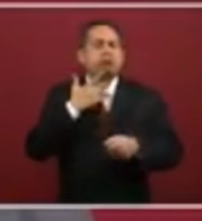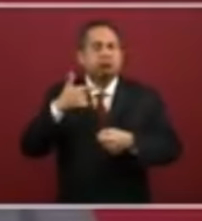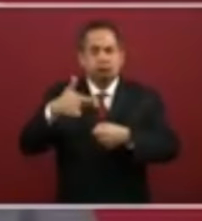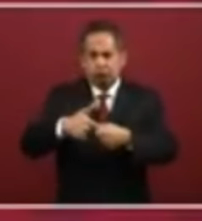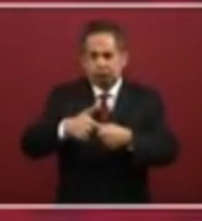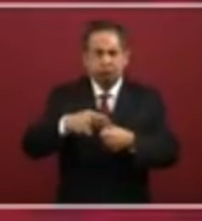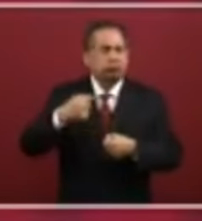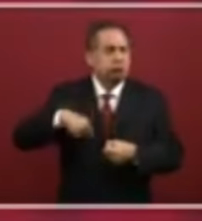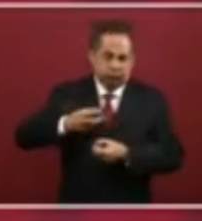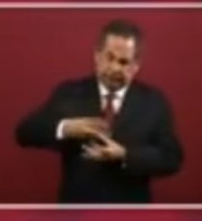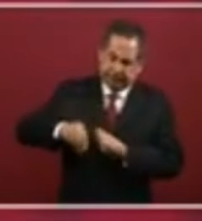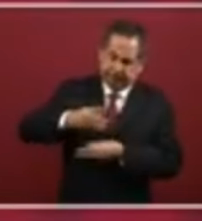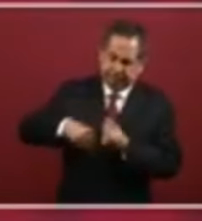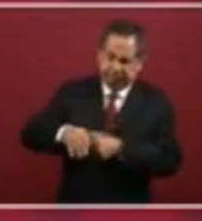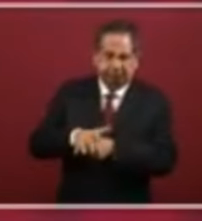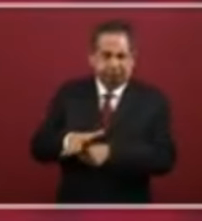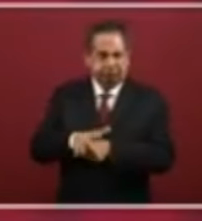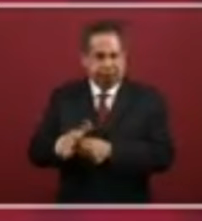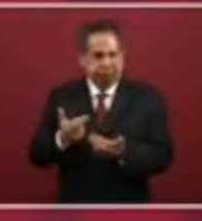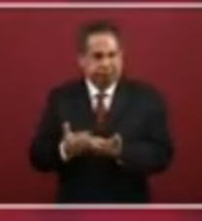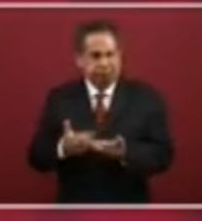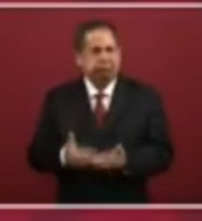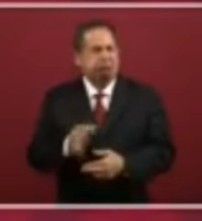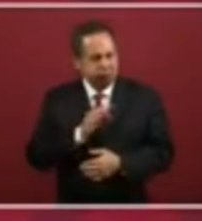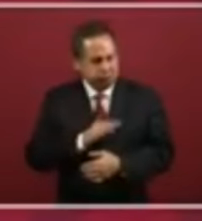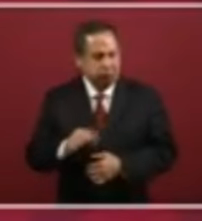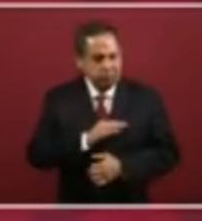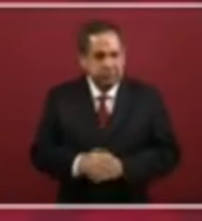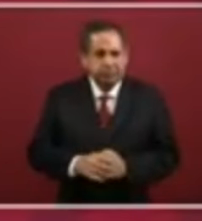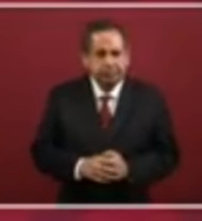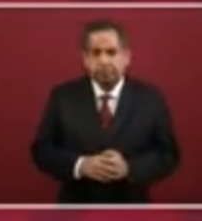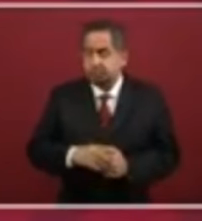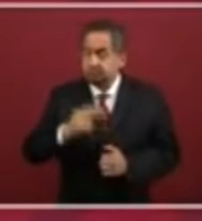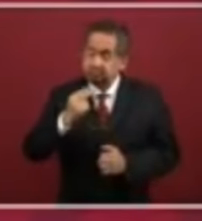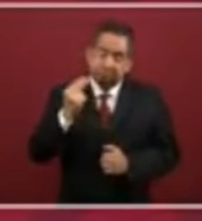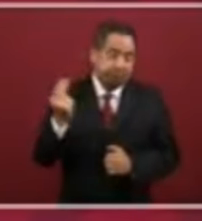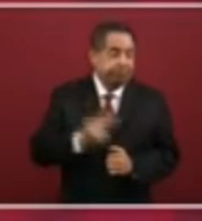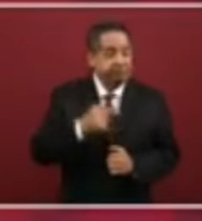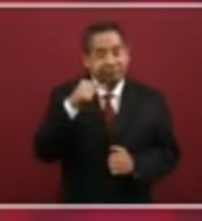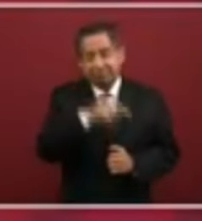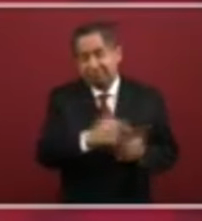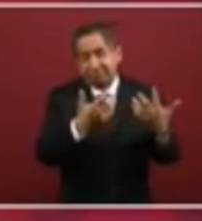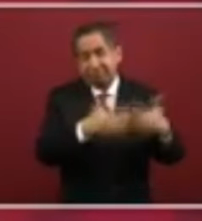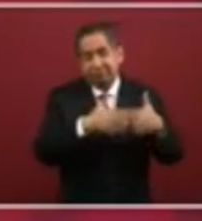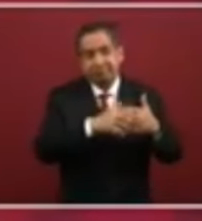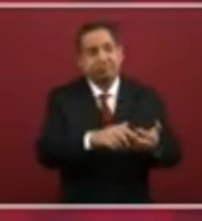gasolinas. Entonces, necesitamos esta refinería.